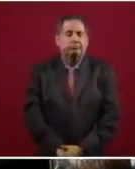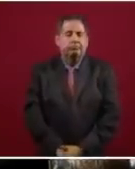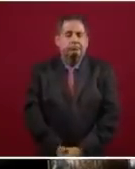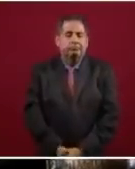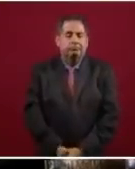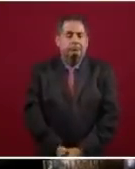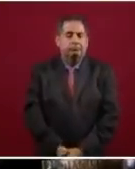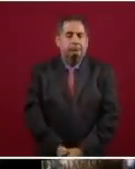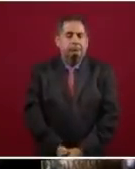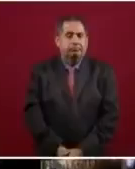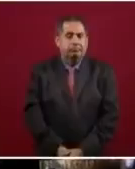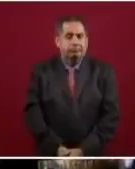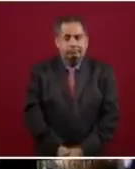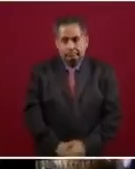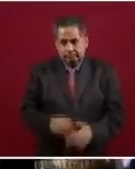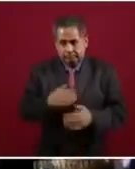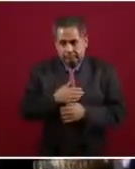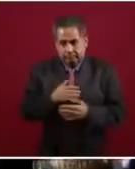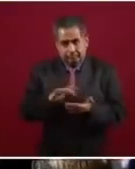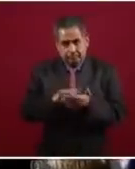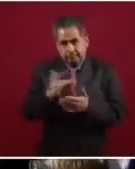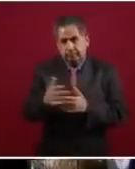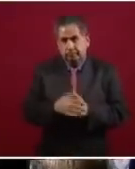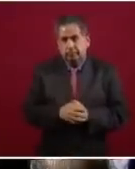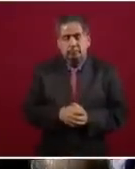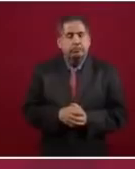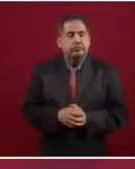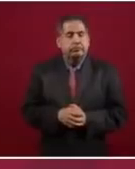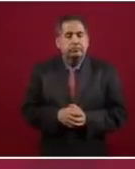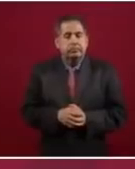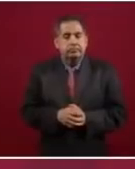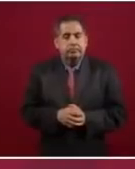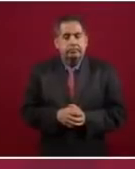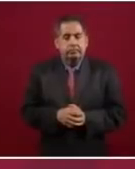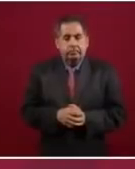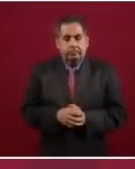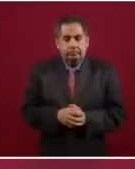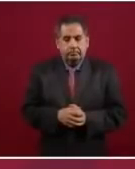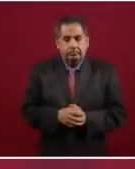Bueno, yo le agradezco mucho